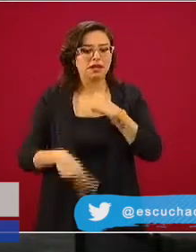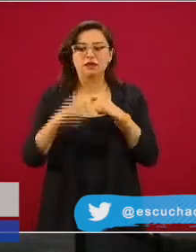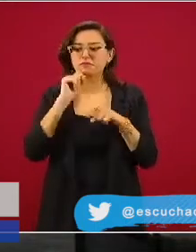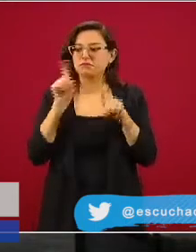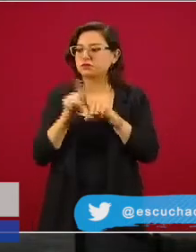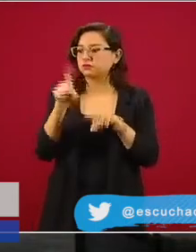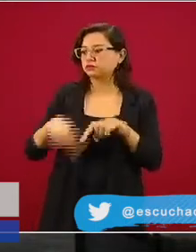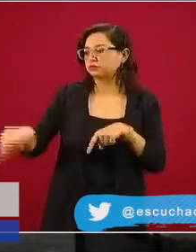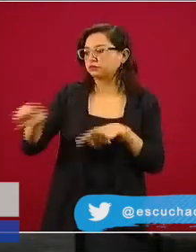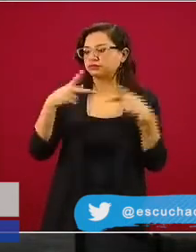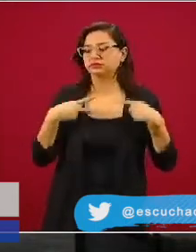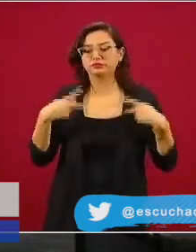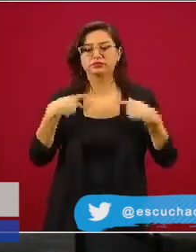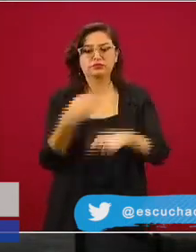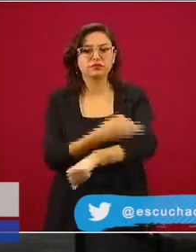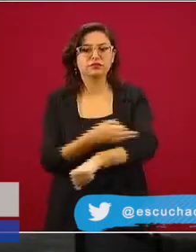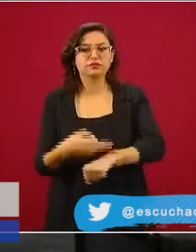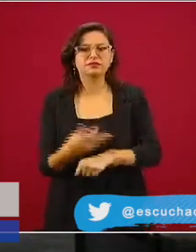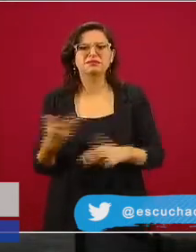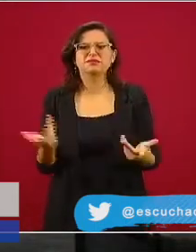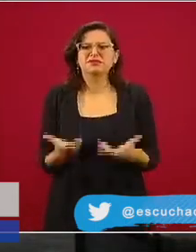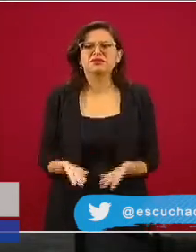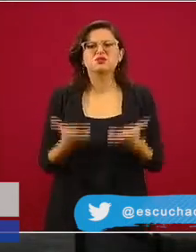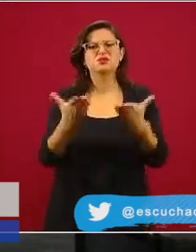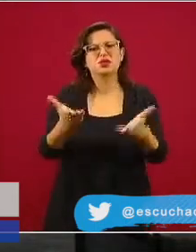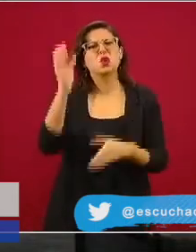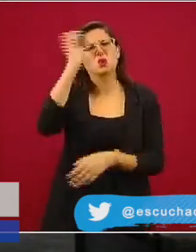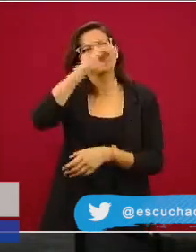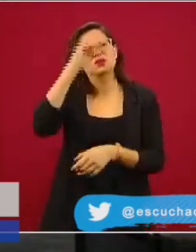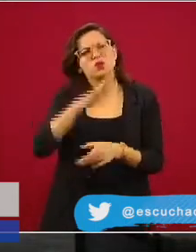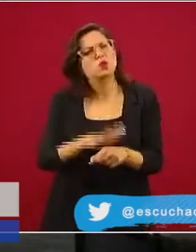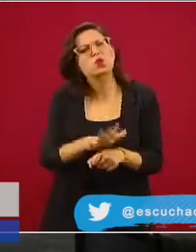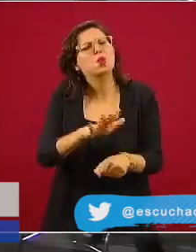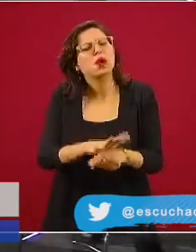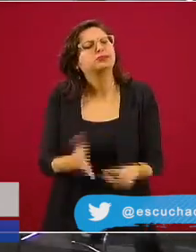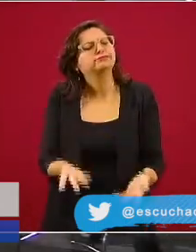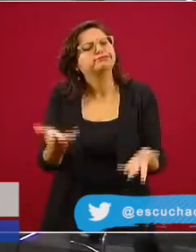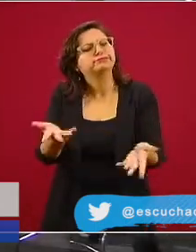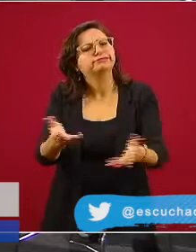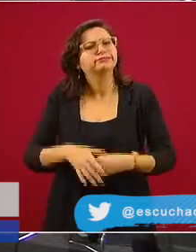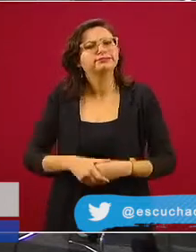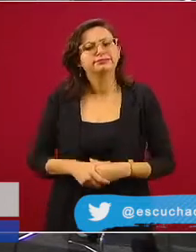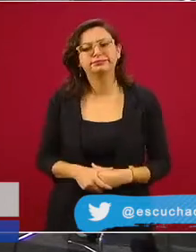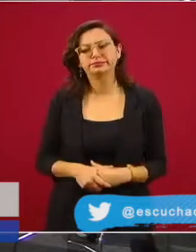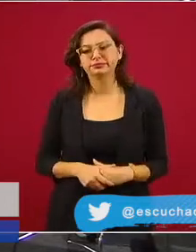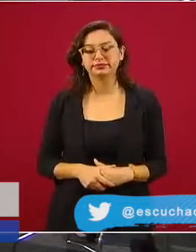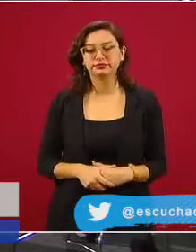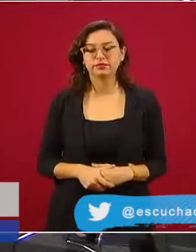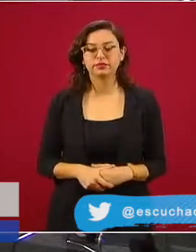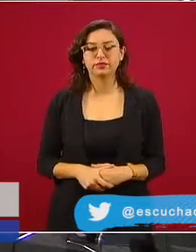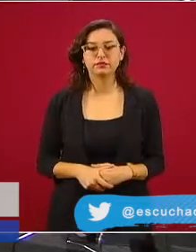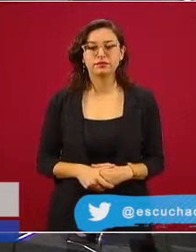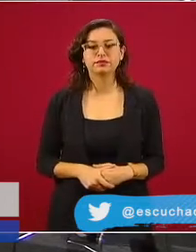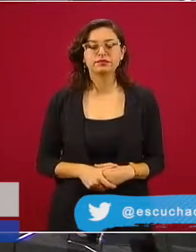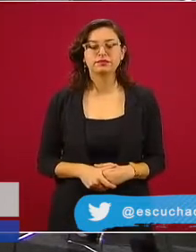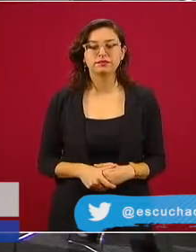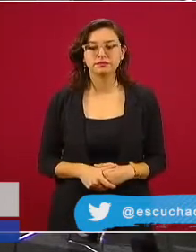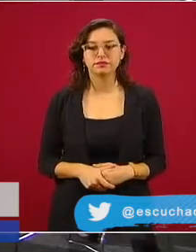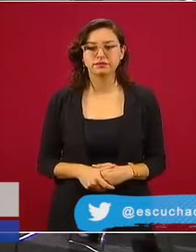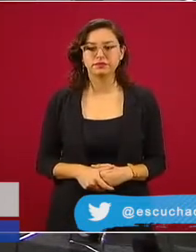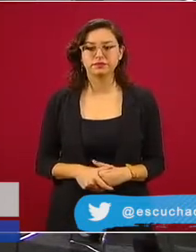el presidente pide ayuda de los legisladores para poner fin a los fideicomisos que se encuentran dispersos y suman alrededor de